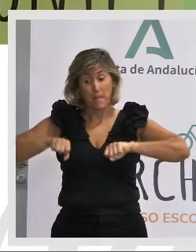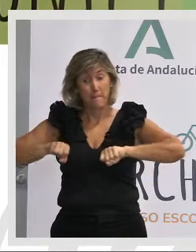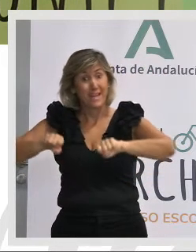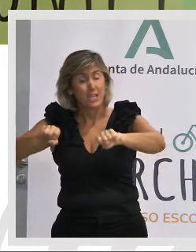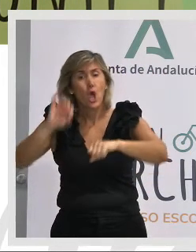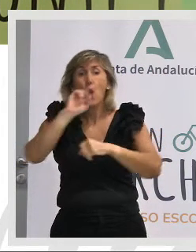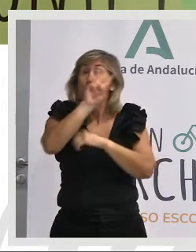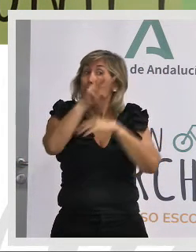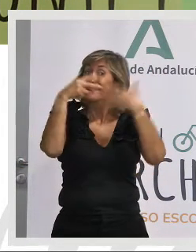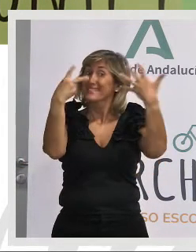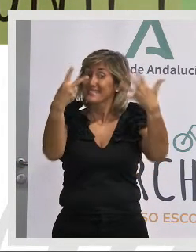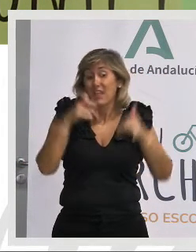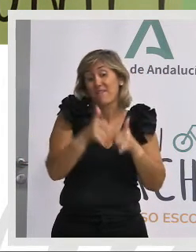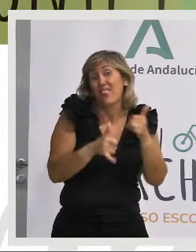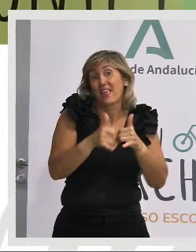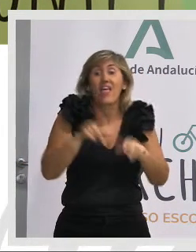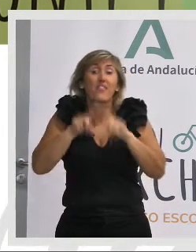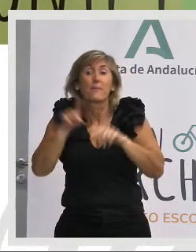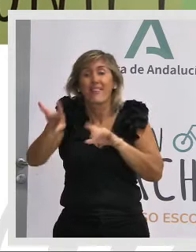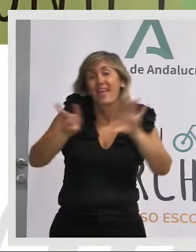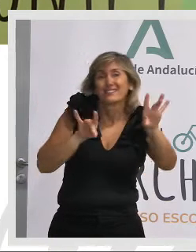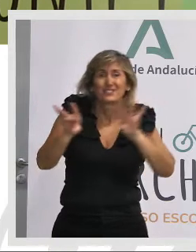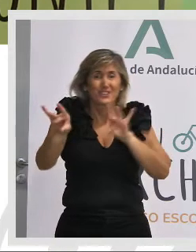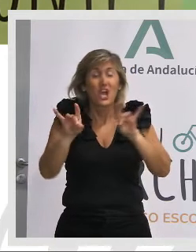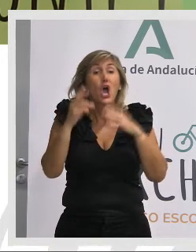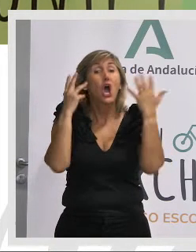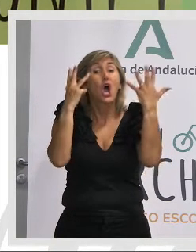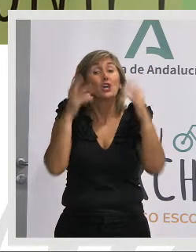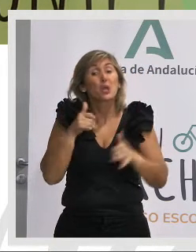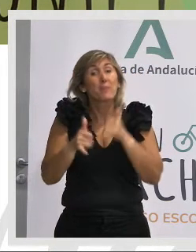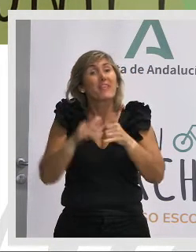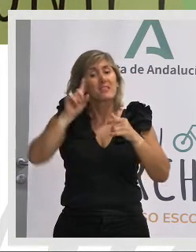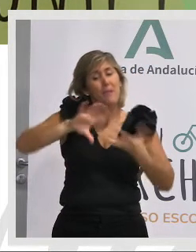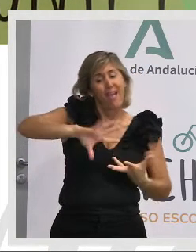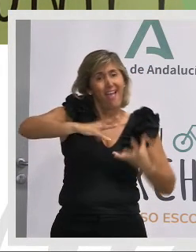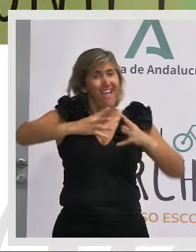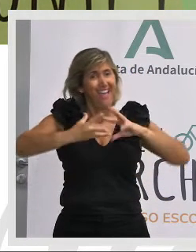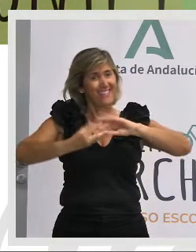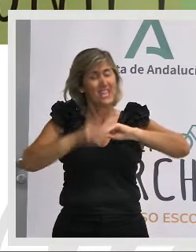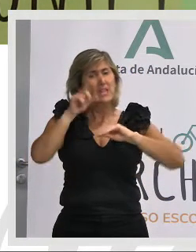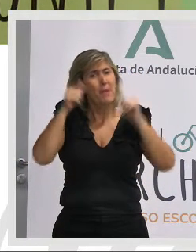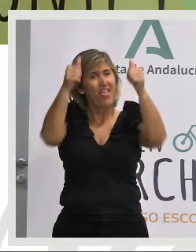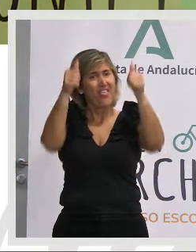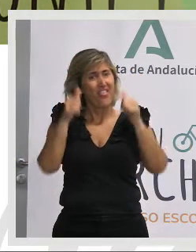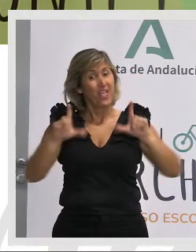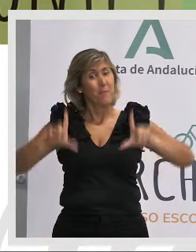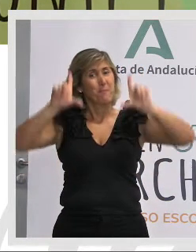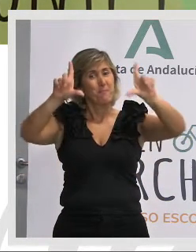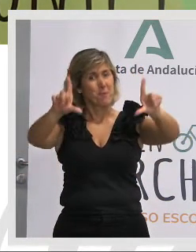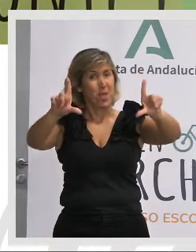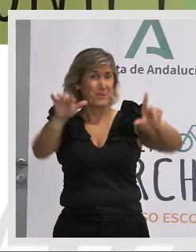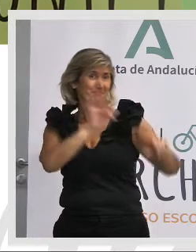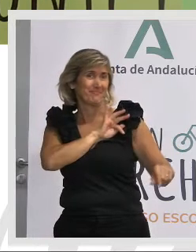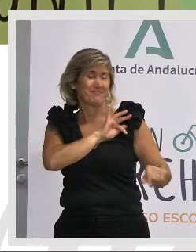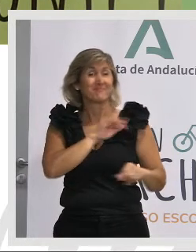27 bicicletas, según el centro lo que haya querido escoger, y 8 bicicletas adaptadas, además de un diploma acreditativo. Bueno, esas